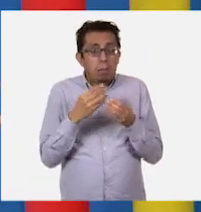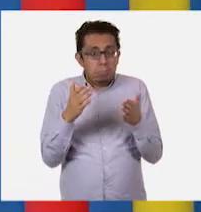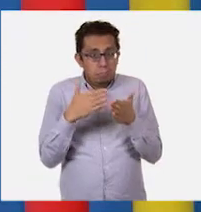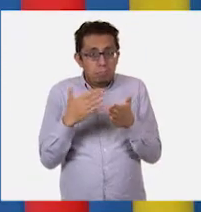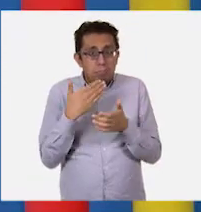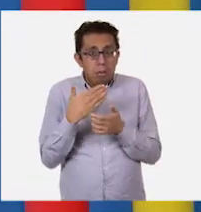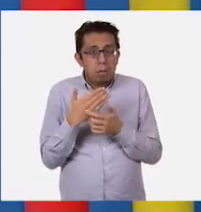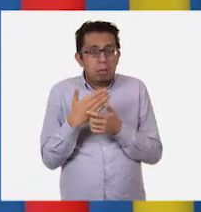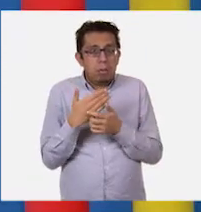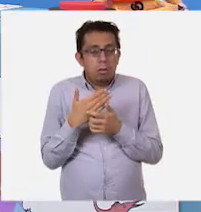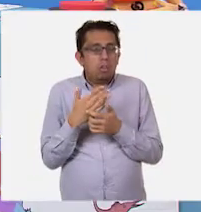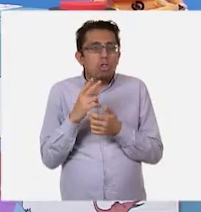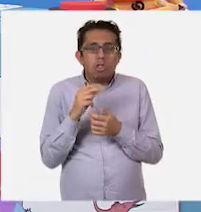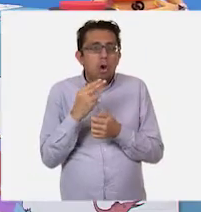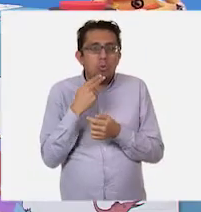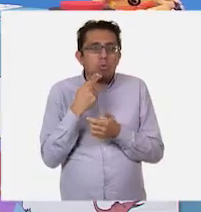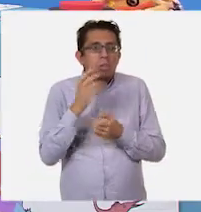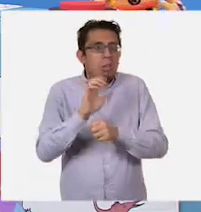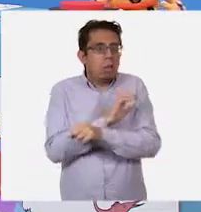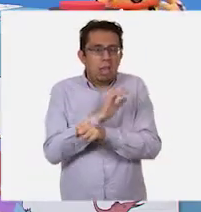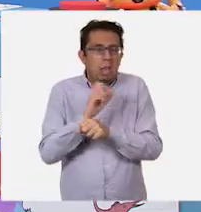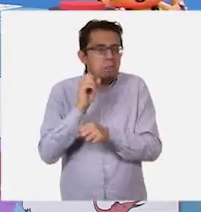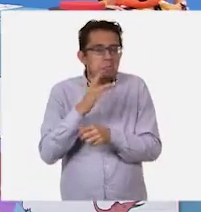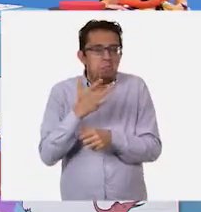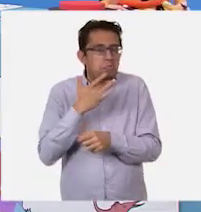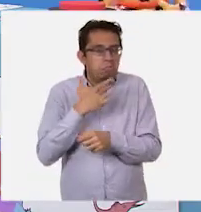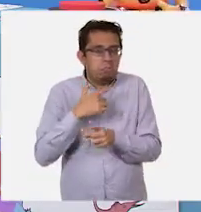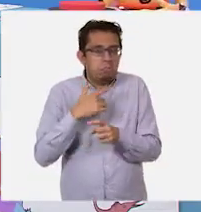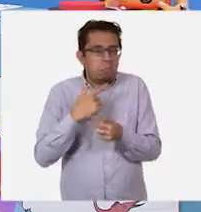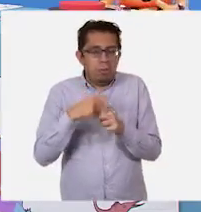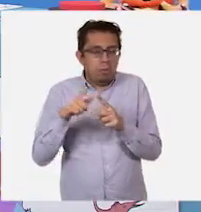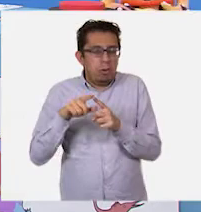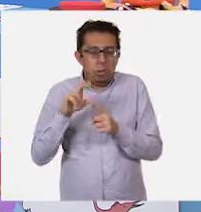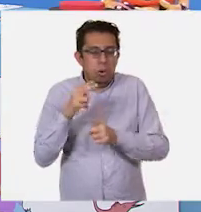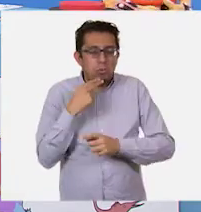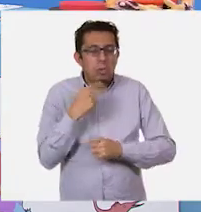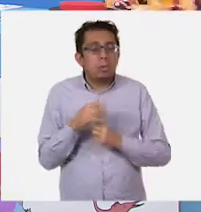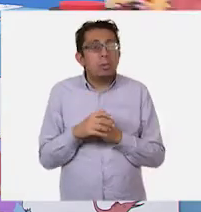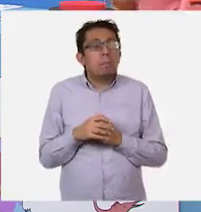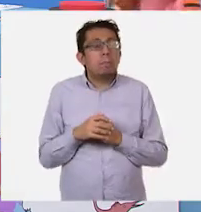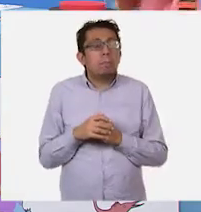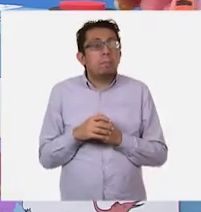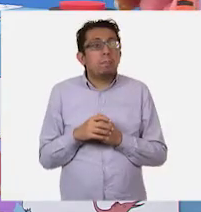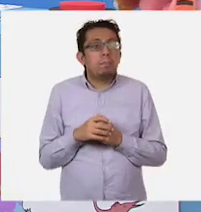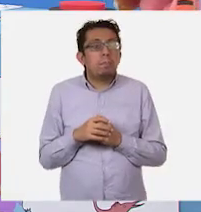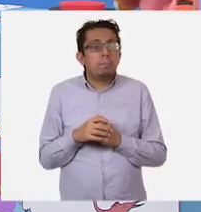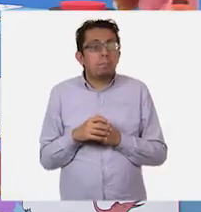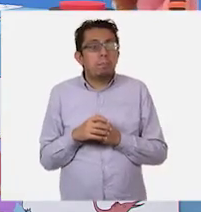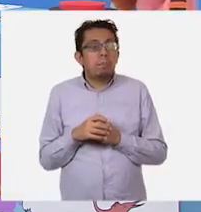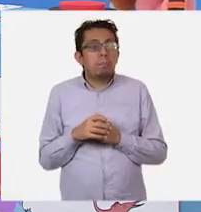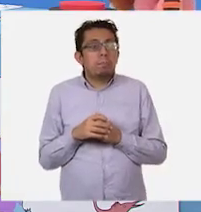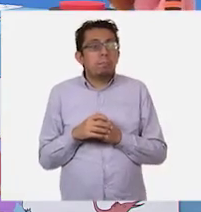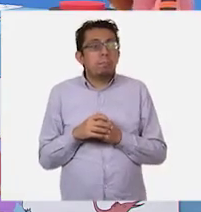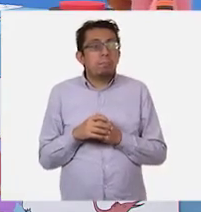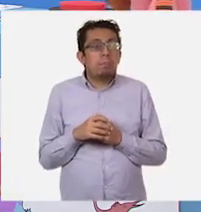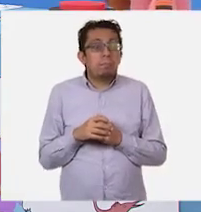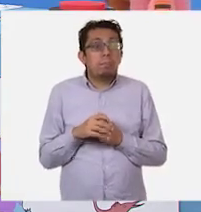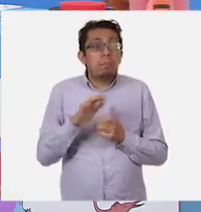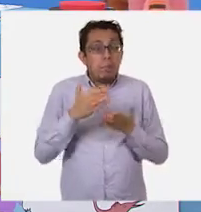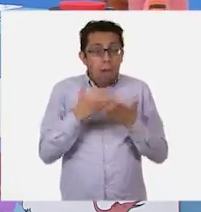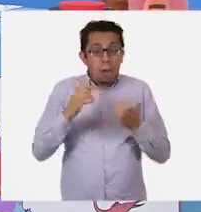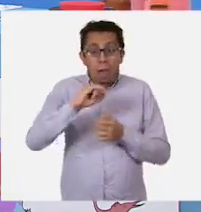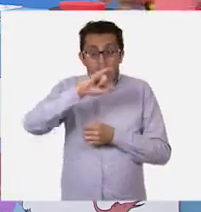ni hidrocarburos. Bien, Juan Carlos. Un punto más al marcador y queda de la siguiente manera. Juan Carlos 4